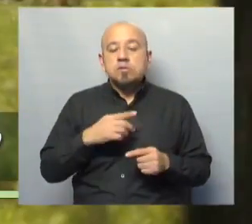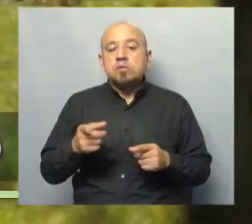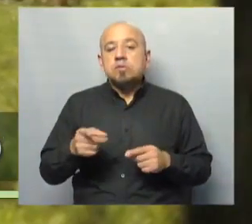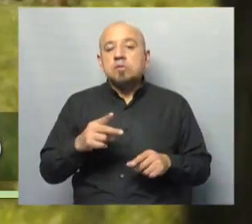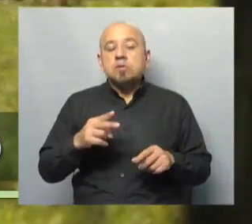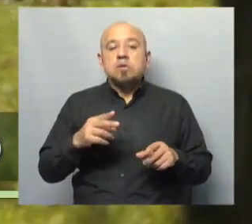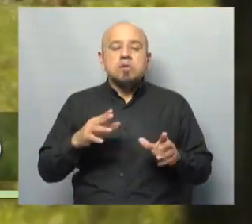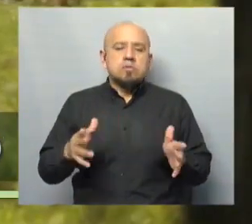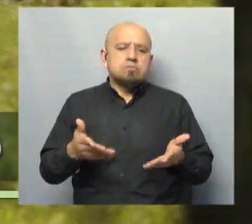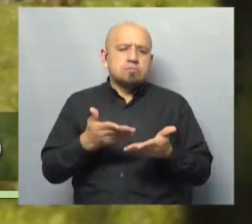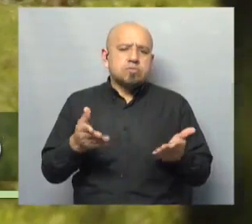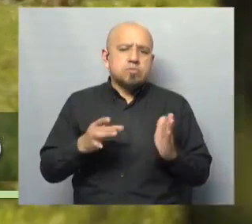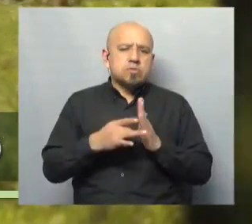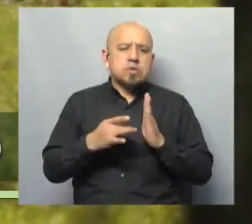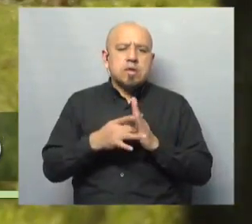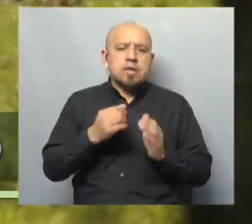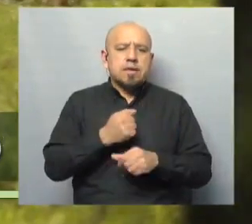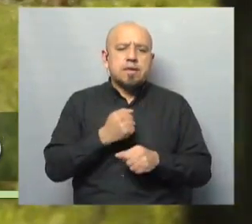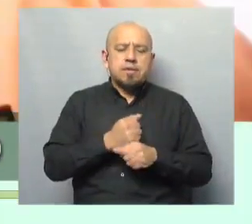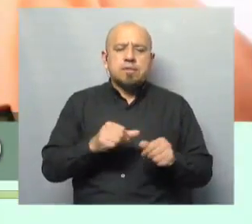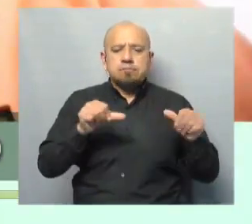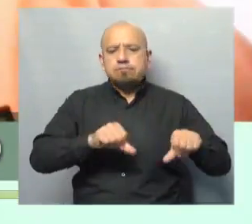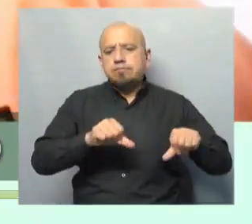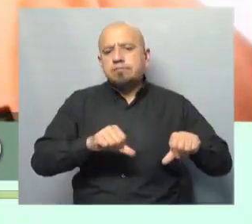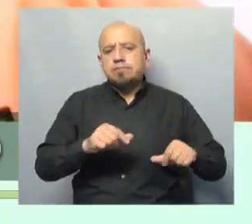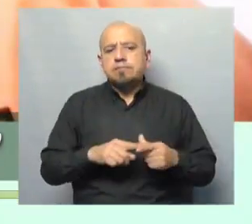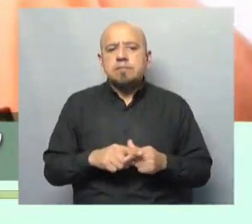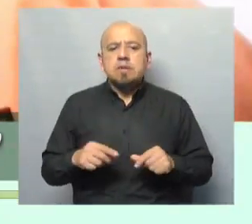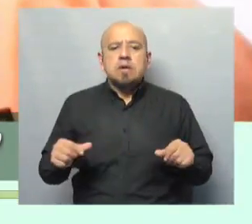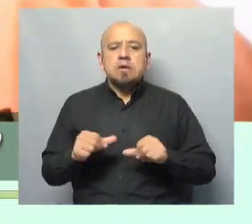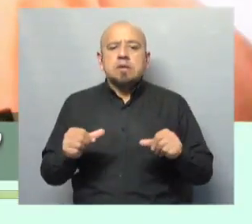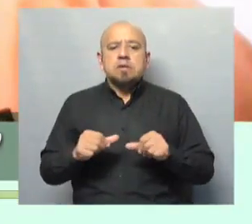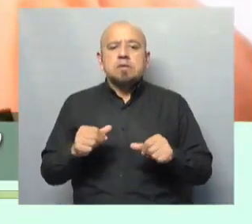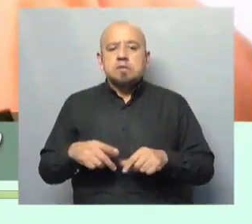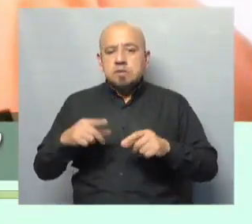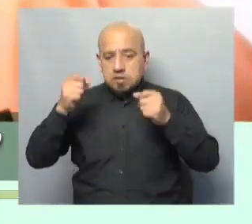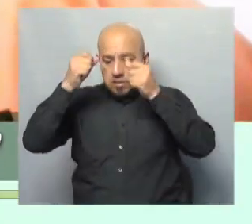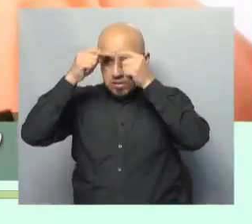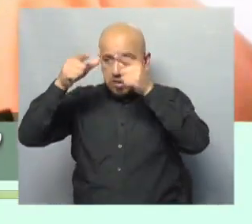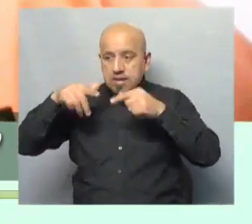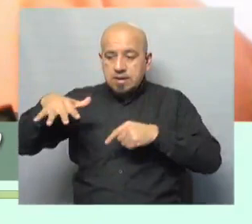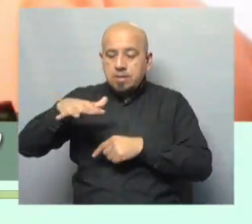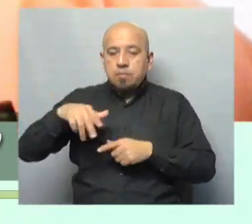sufrían pésimas condiciones de trabajo realizaban tareas en el establecimiento ganadero